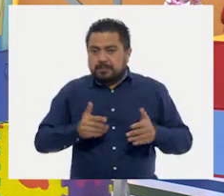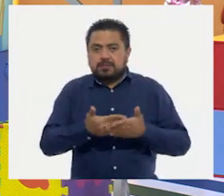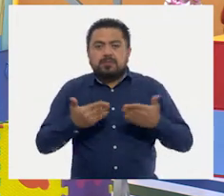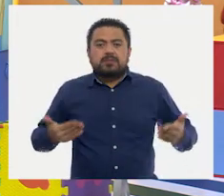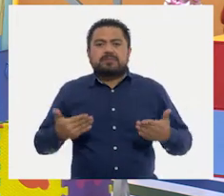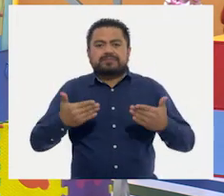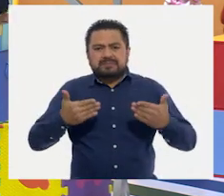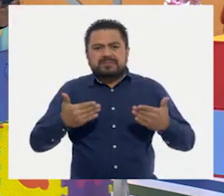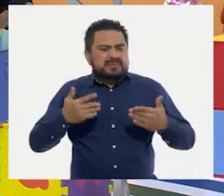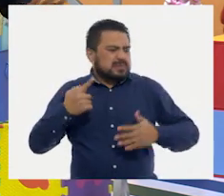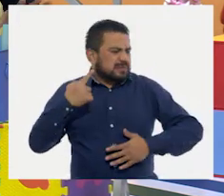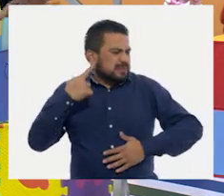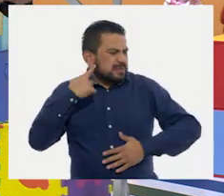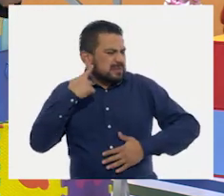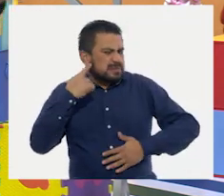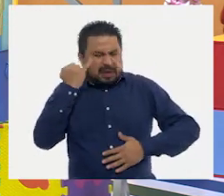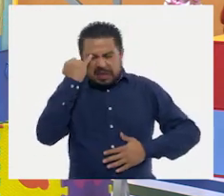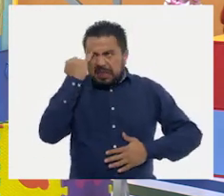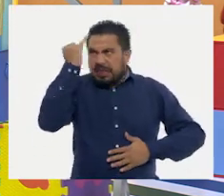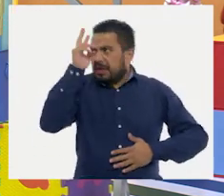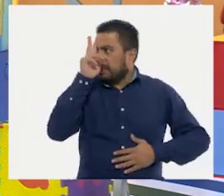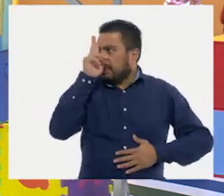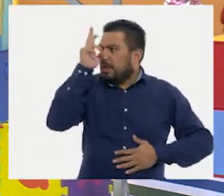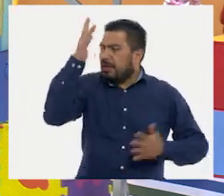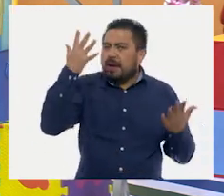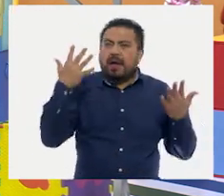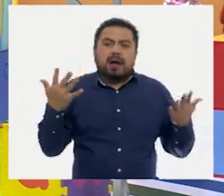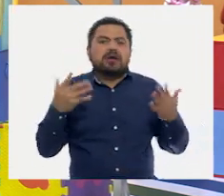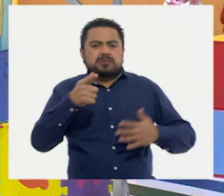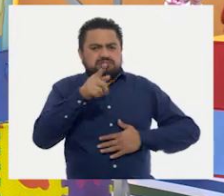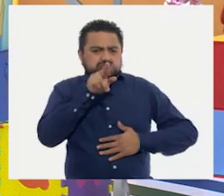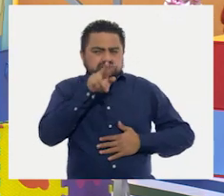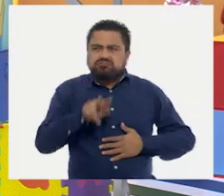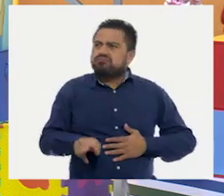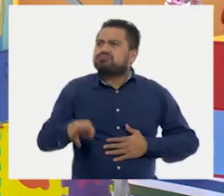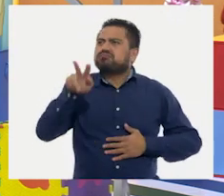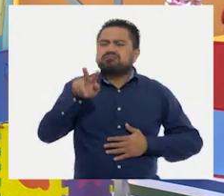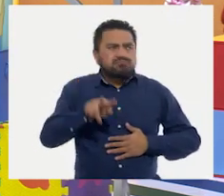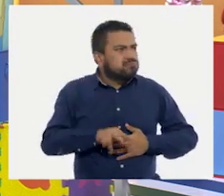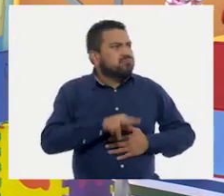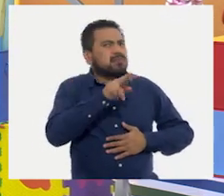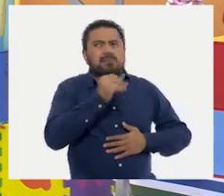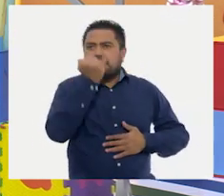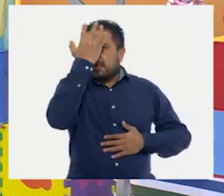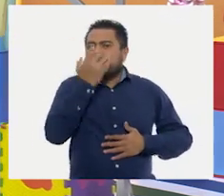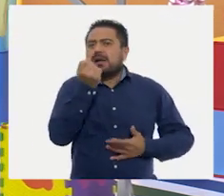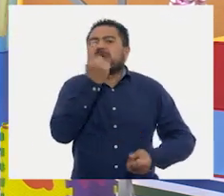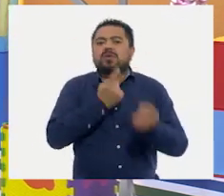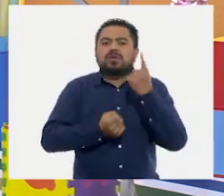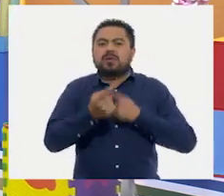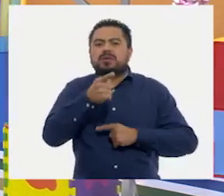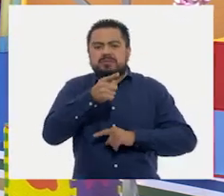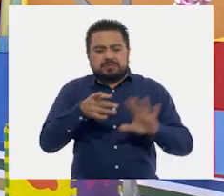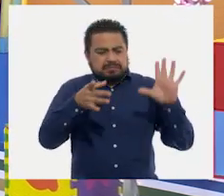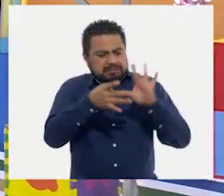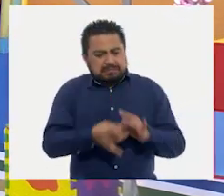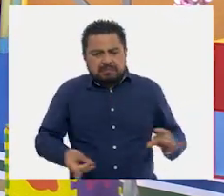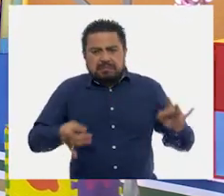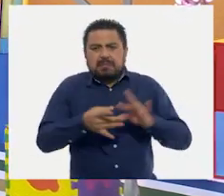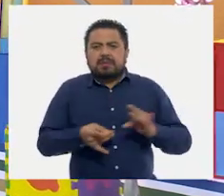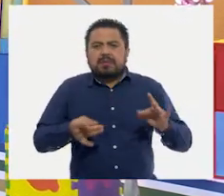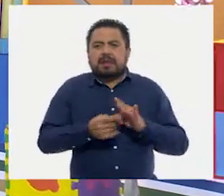a sacudir sonidos imaginarios, ¿sale? Vamos a observar algunas imágenes. Y vamos a ir